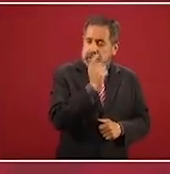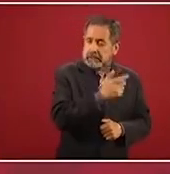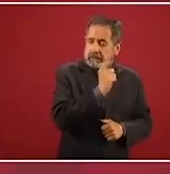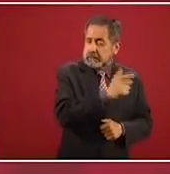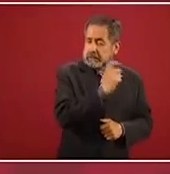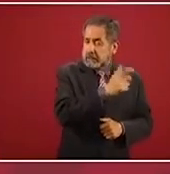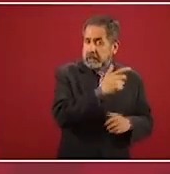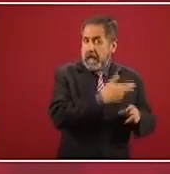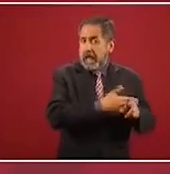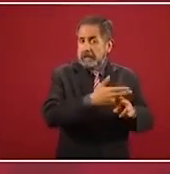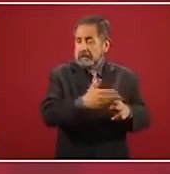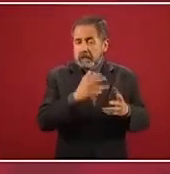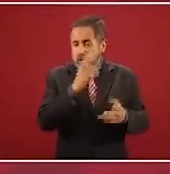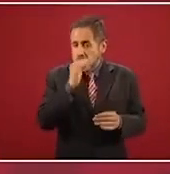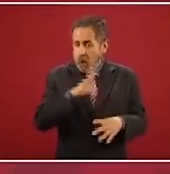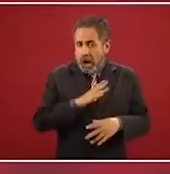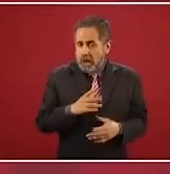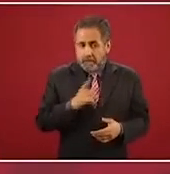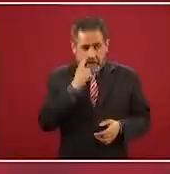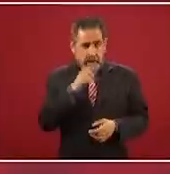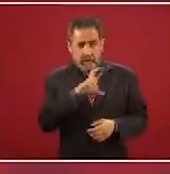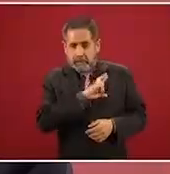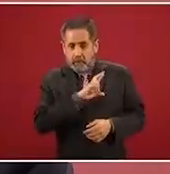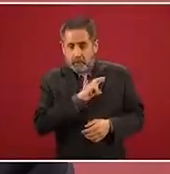escuelas privadas para sus hijos?